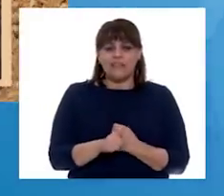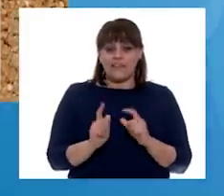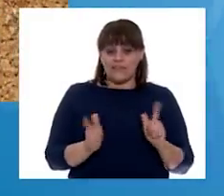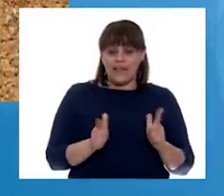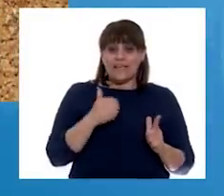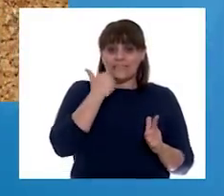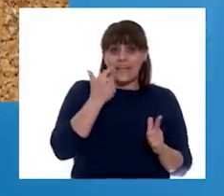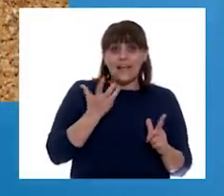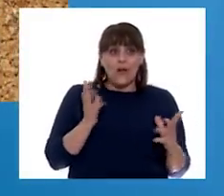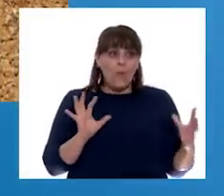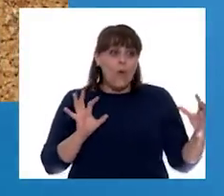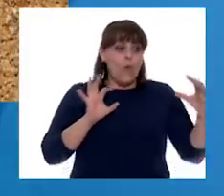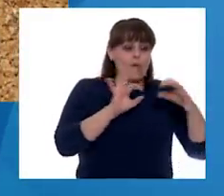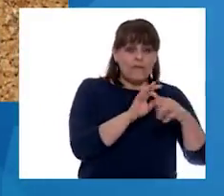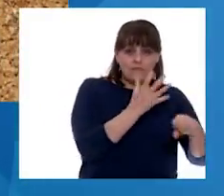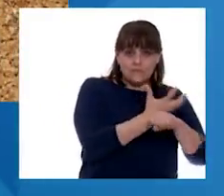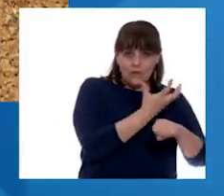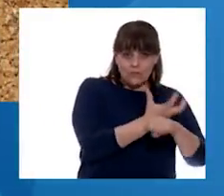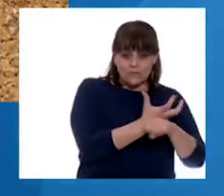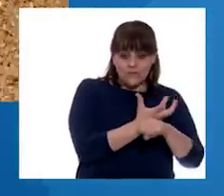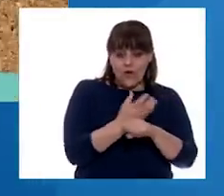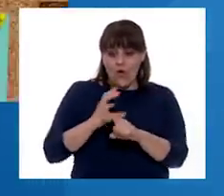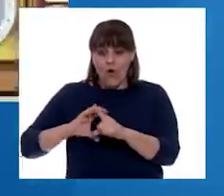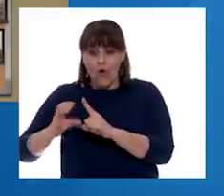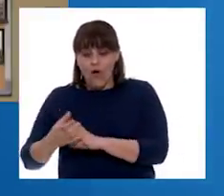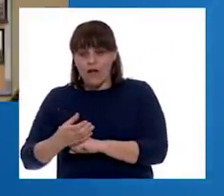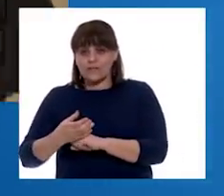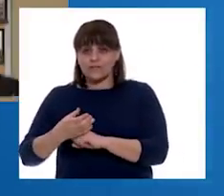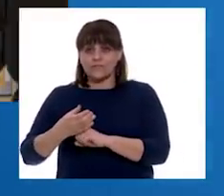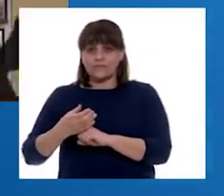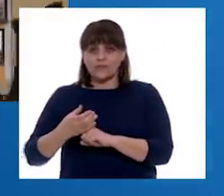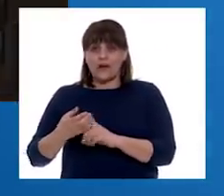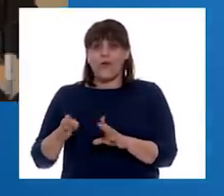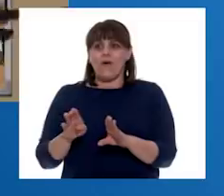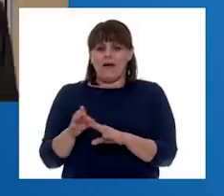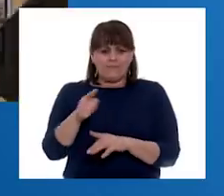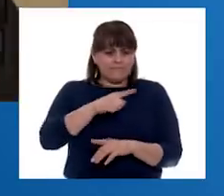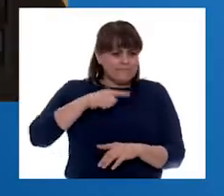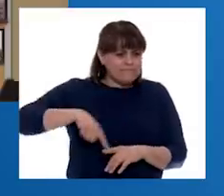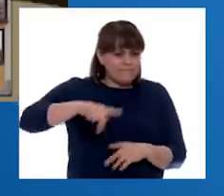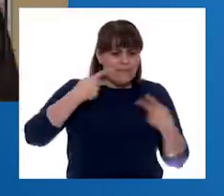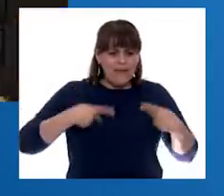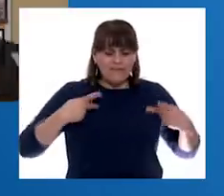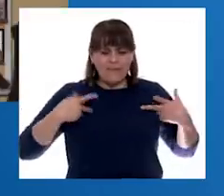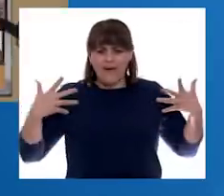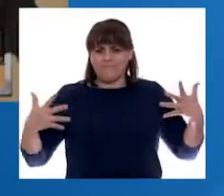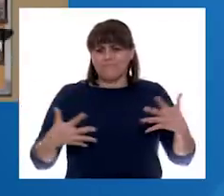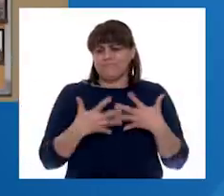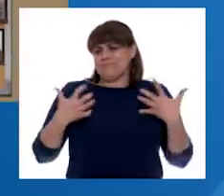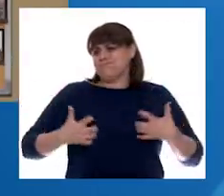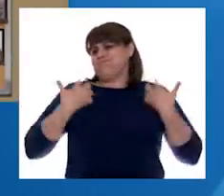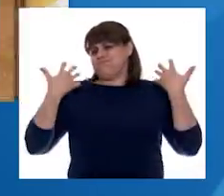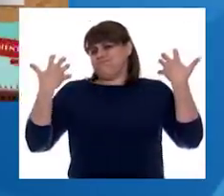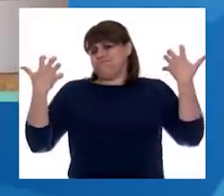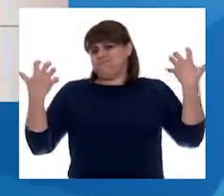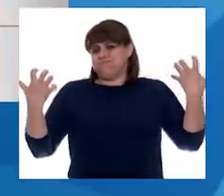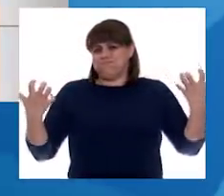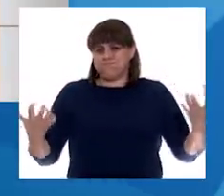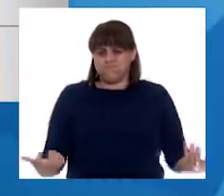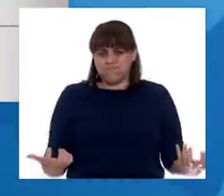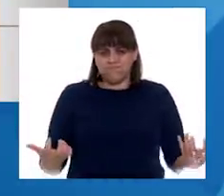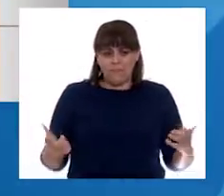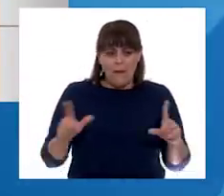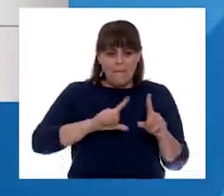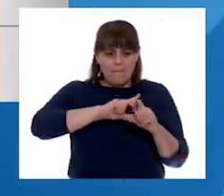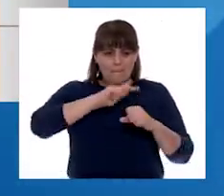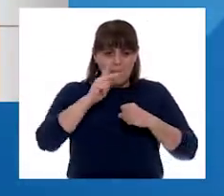Estados Unidos. El Congreso no podía pasarlo por alto. Con una nación enfurecida y el fantasma de la pérdida del territorio, Santa Anna